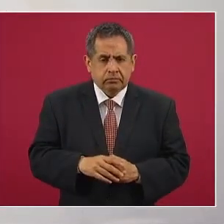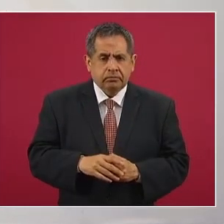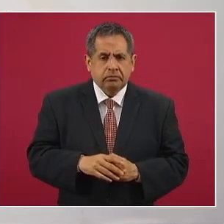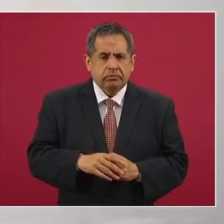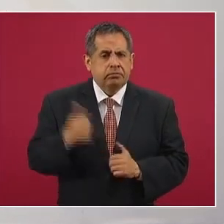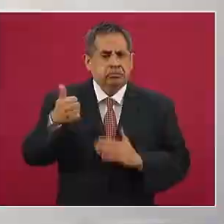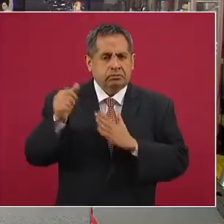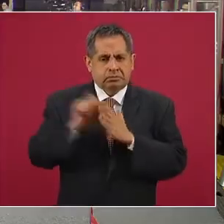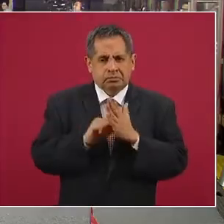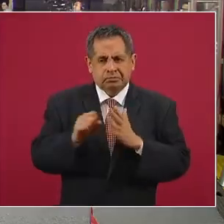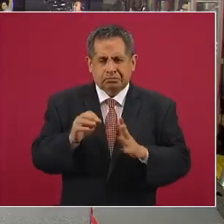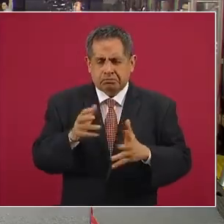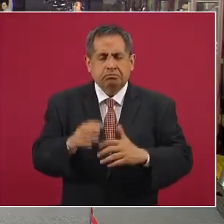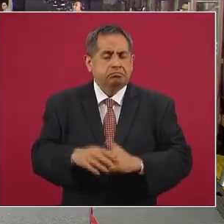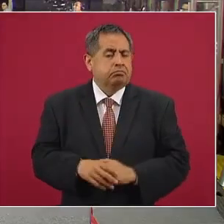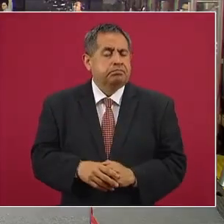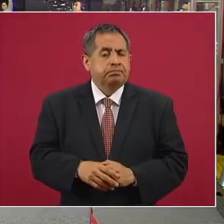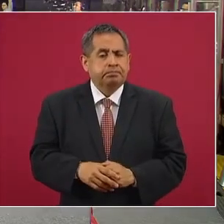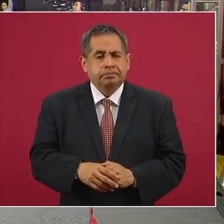6 meses.